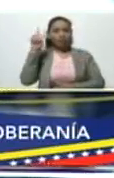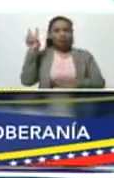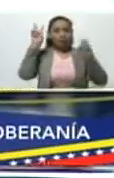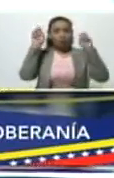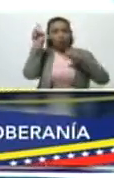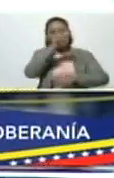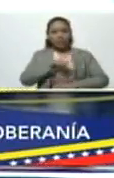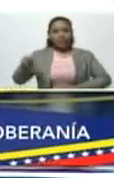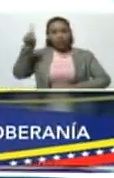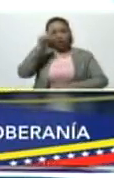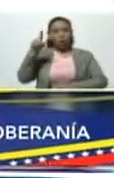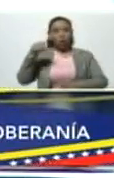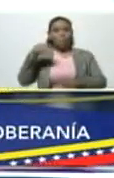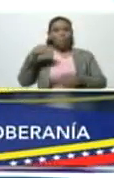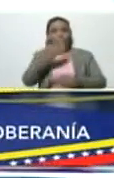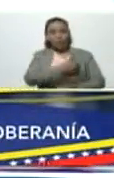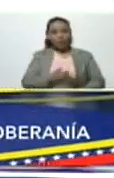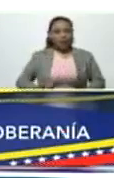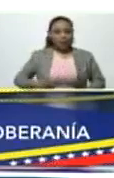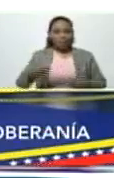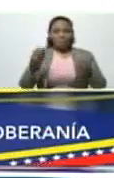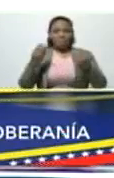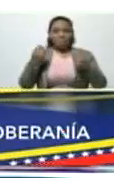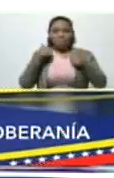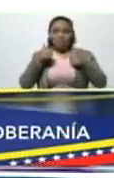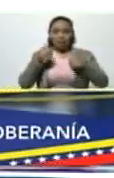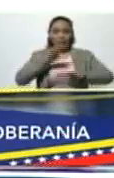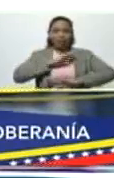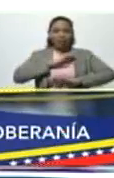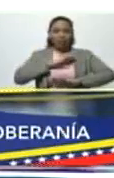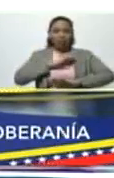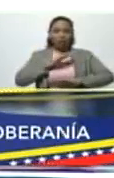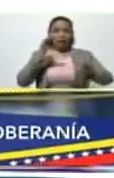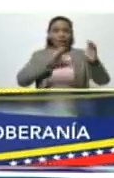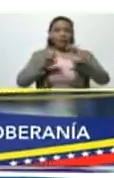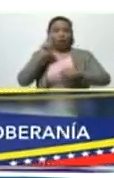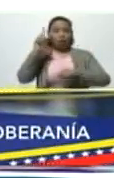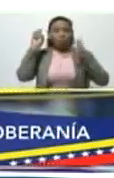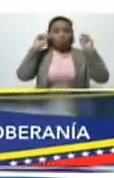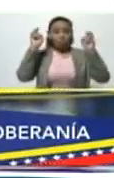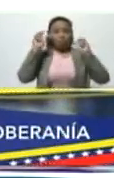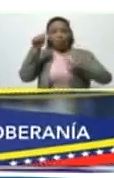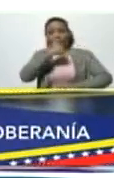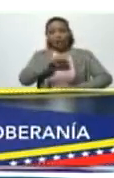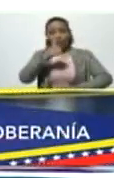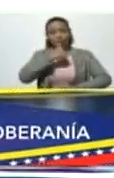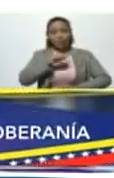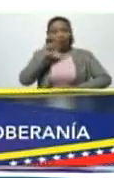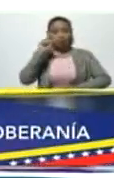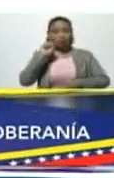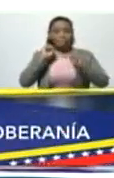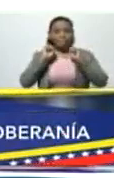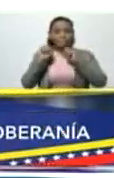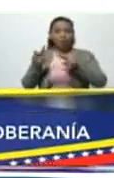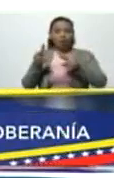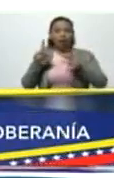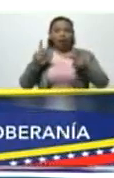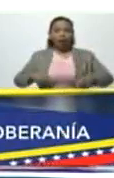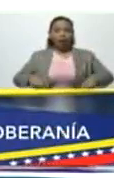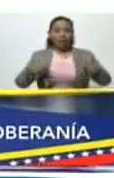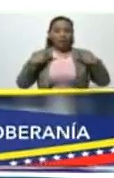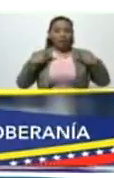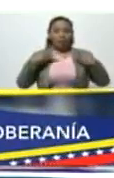ciclo, presidente, de bienestar. Hacemos de la ciencia entonces también un elemento de la resistencia y una oportunidad para la vida,